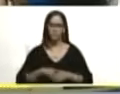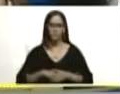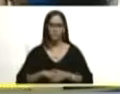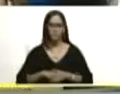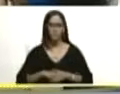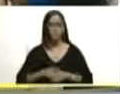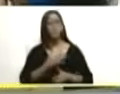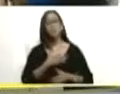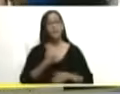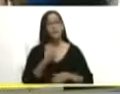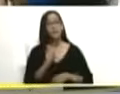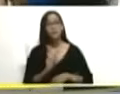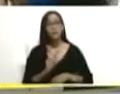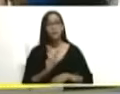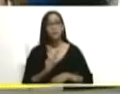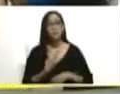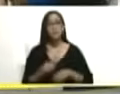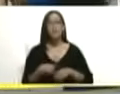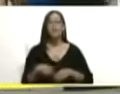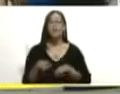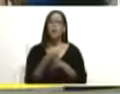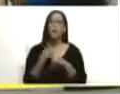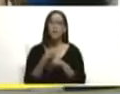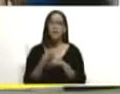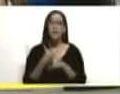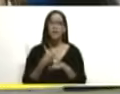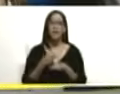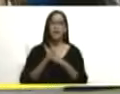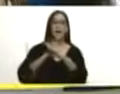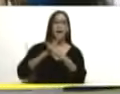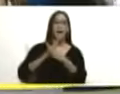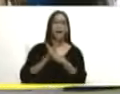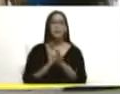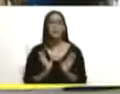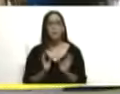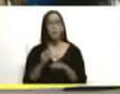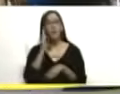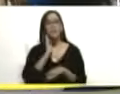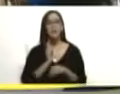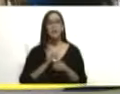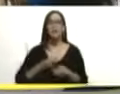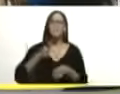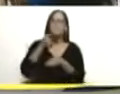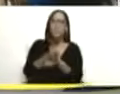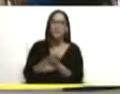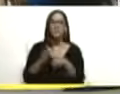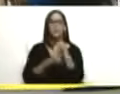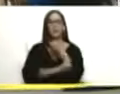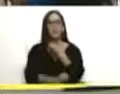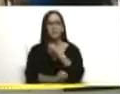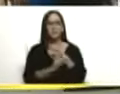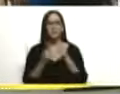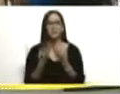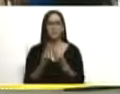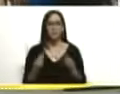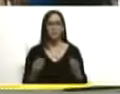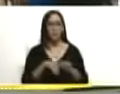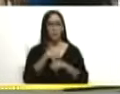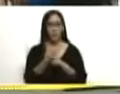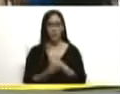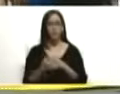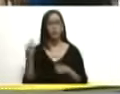1968. Quiere decir que la República antibolivariana, impuesta por la traición y la disolución del proyecto